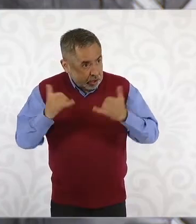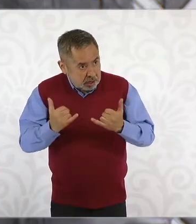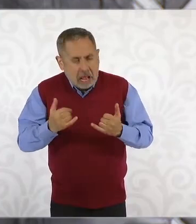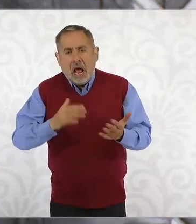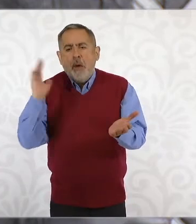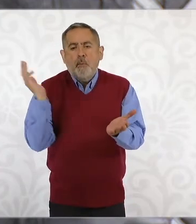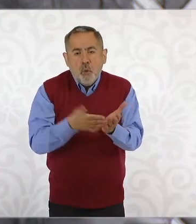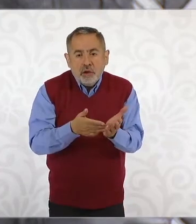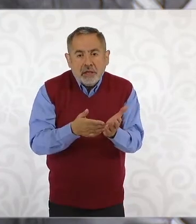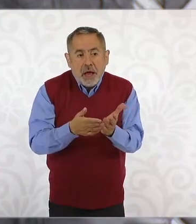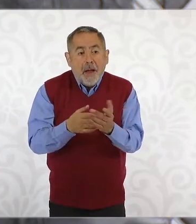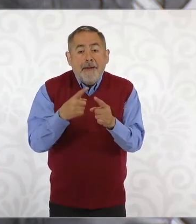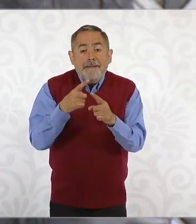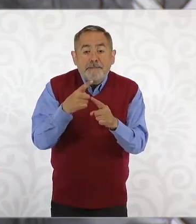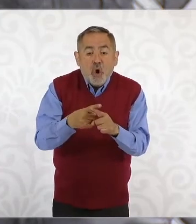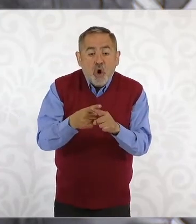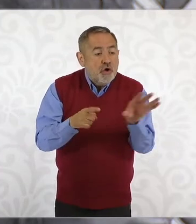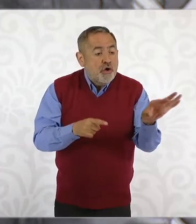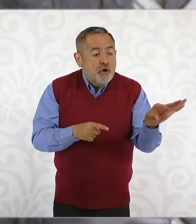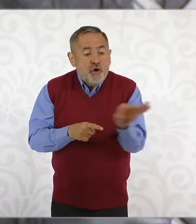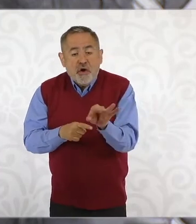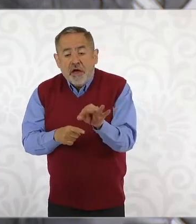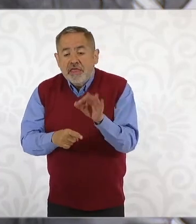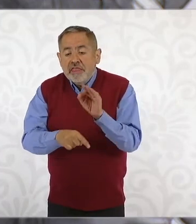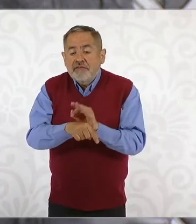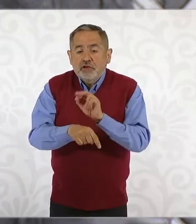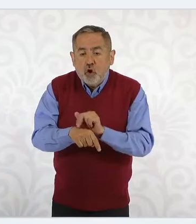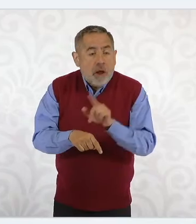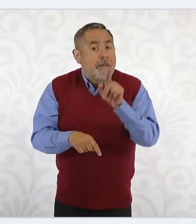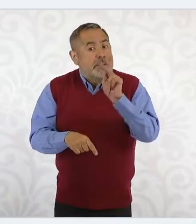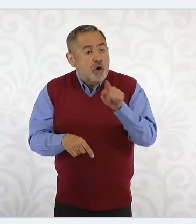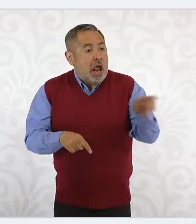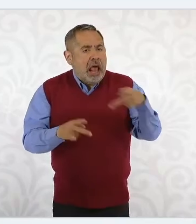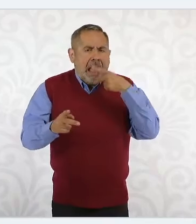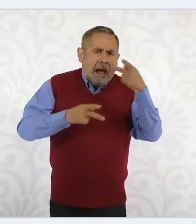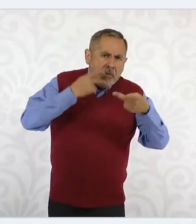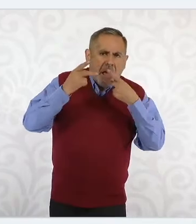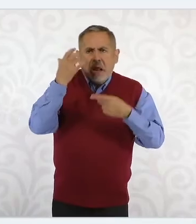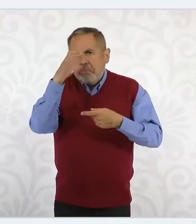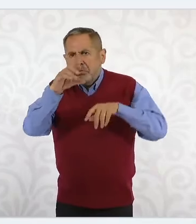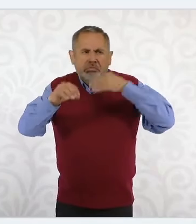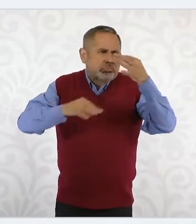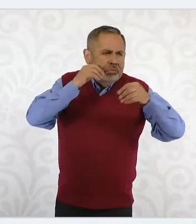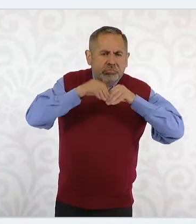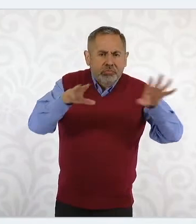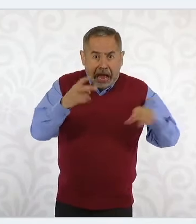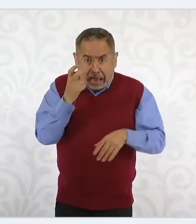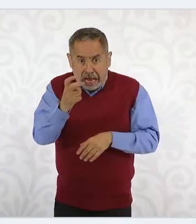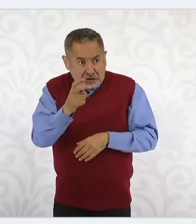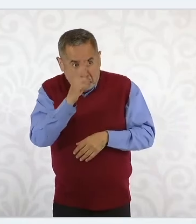multa. Pero por el contenido de lo que publica, no. Porque